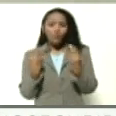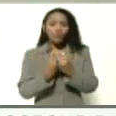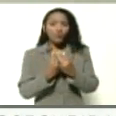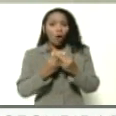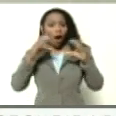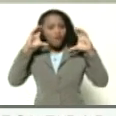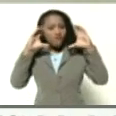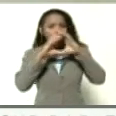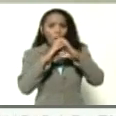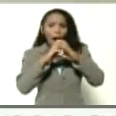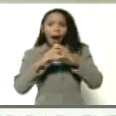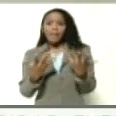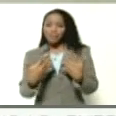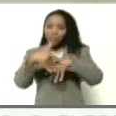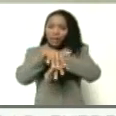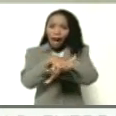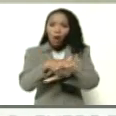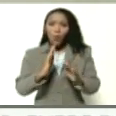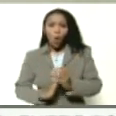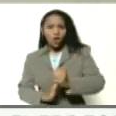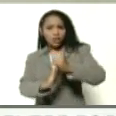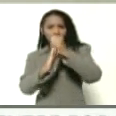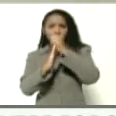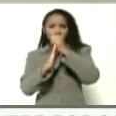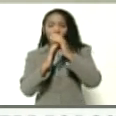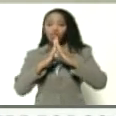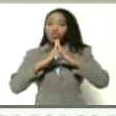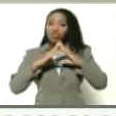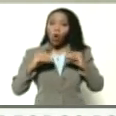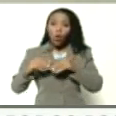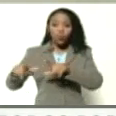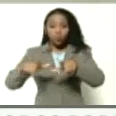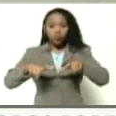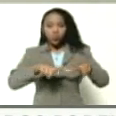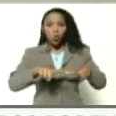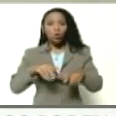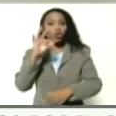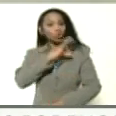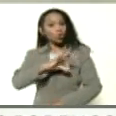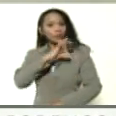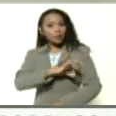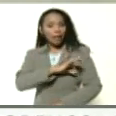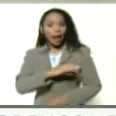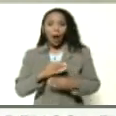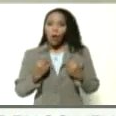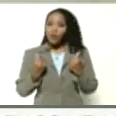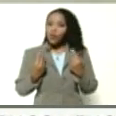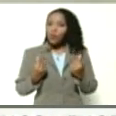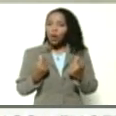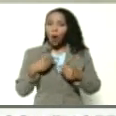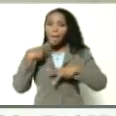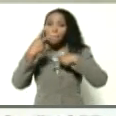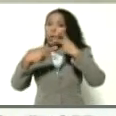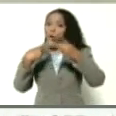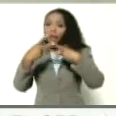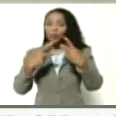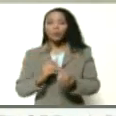enfoque integral como lideresas en todos los espacios sociales, económicos y